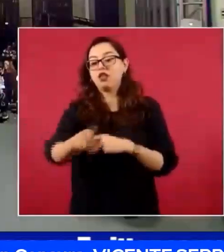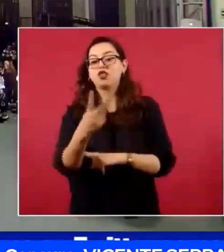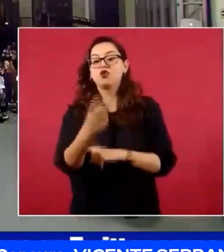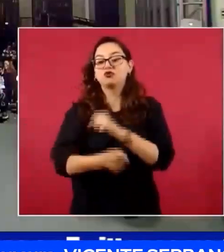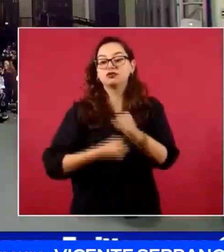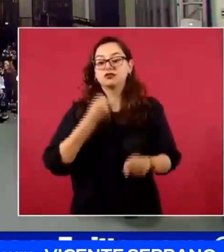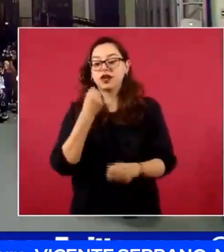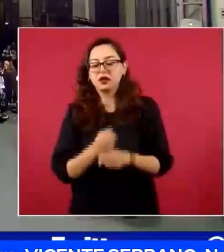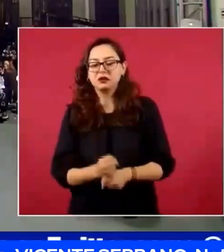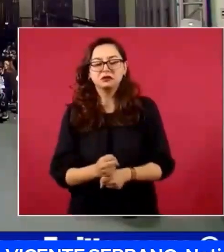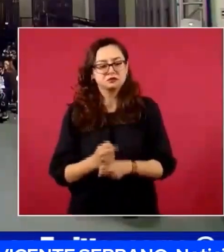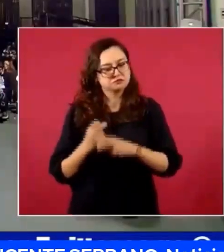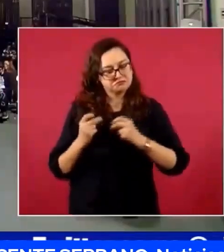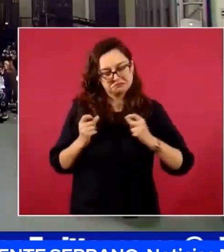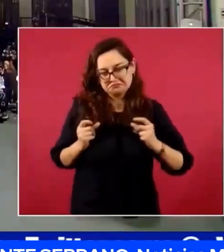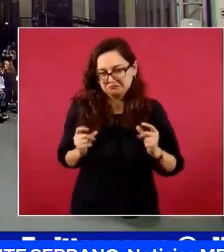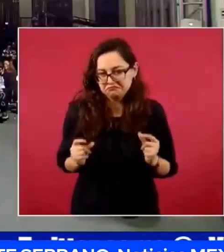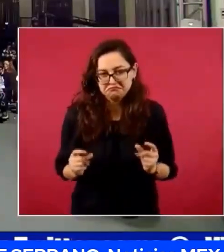y seguir